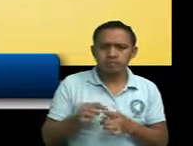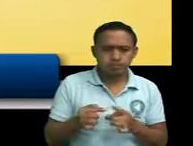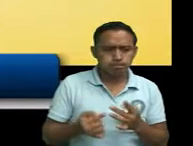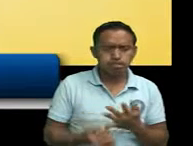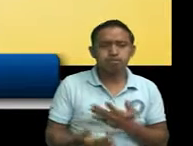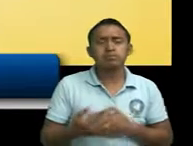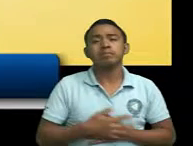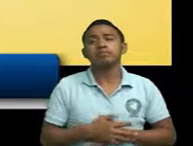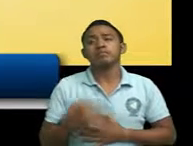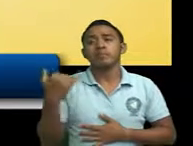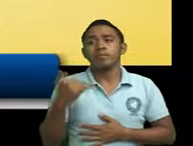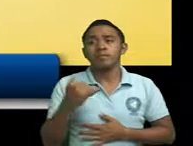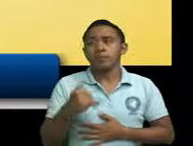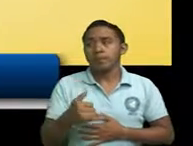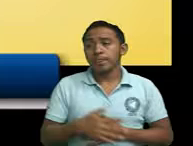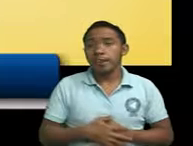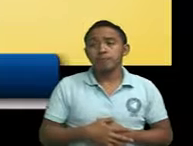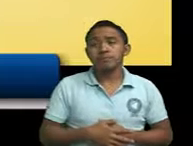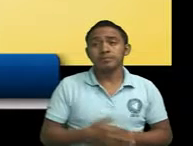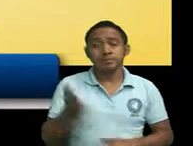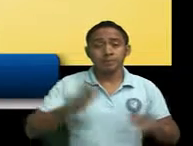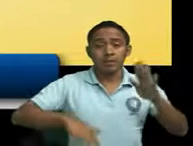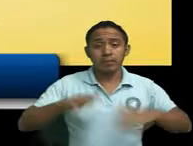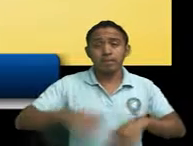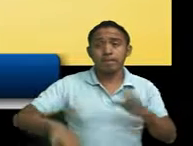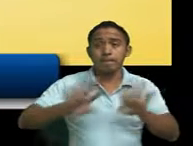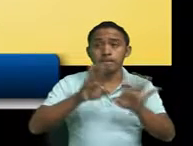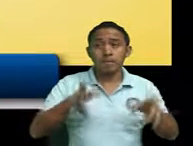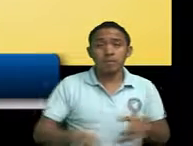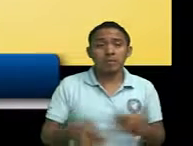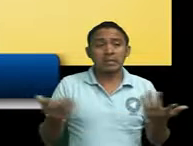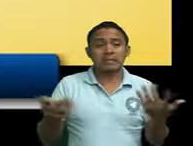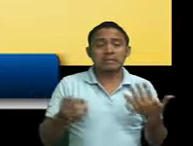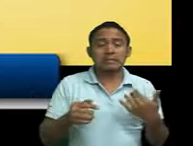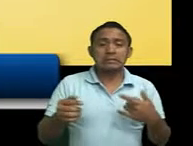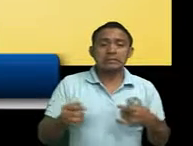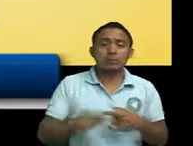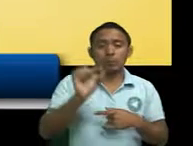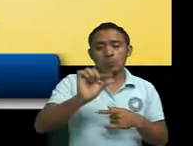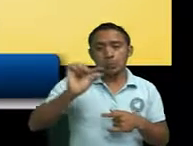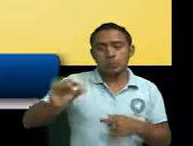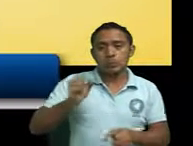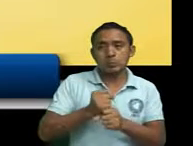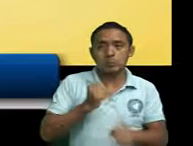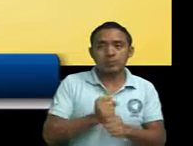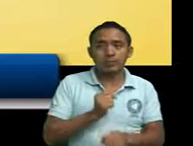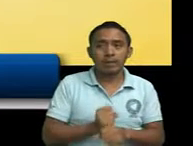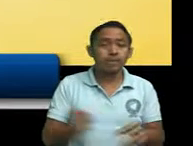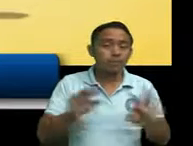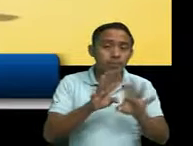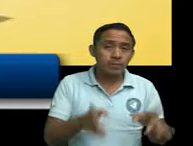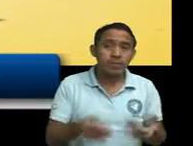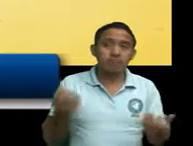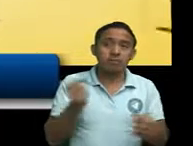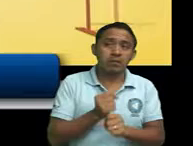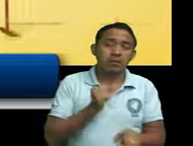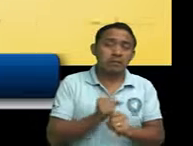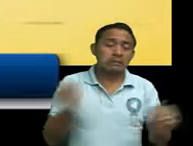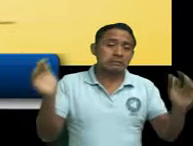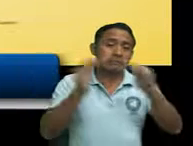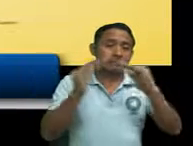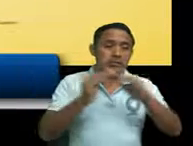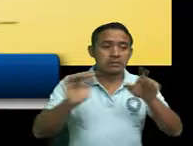¿verdad? Las mujeres a veces tienen menos actividad física también que el hombre, ¿verdad? Hay muchas mujeres que todavía son ama de